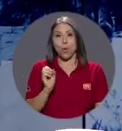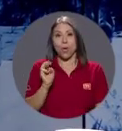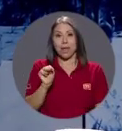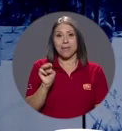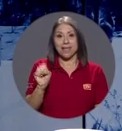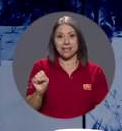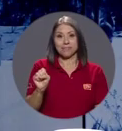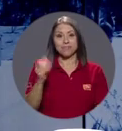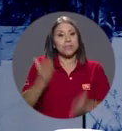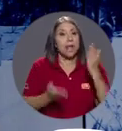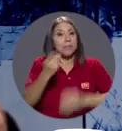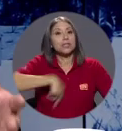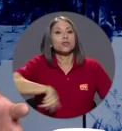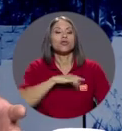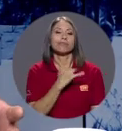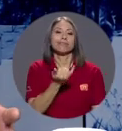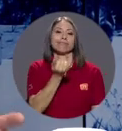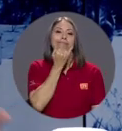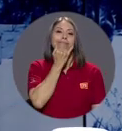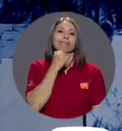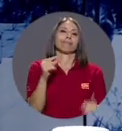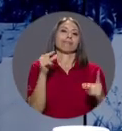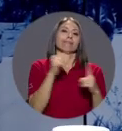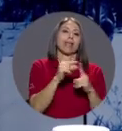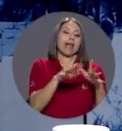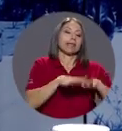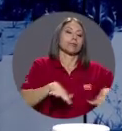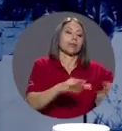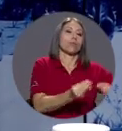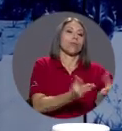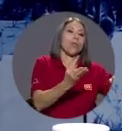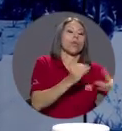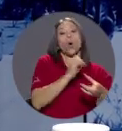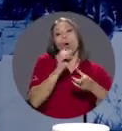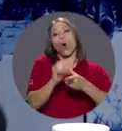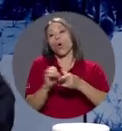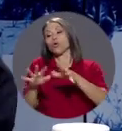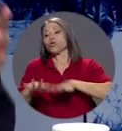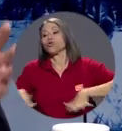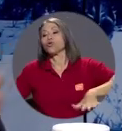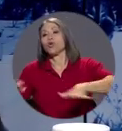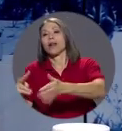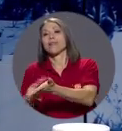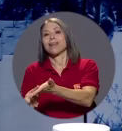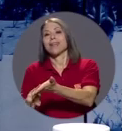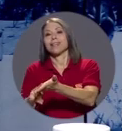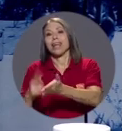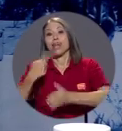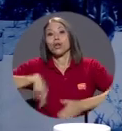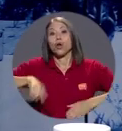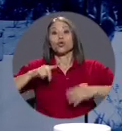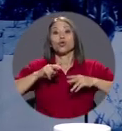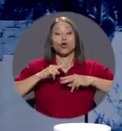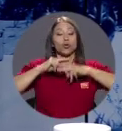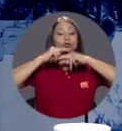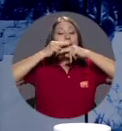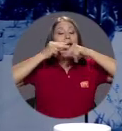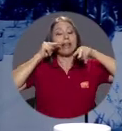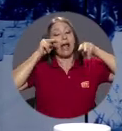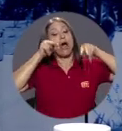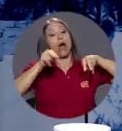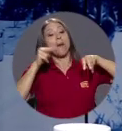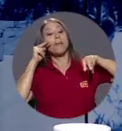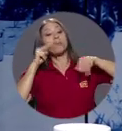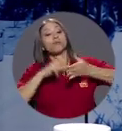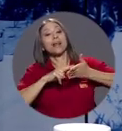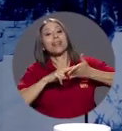tal vez equivocado el concepto de espacio público y de zona verde, o de espacio verde. Desde la foto aérea nosotros hacemos el estudio y vemos una